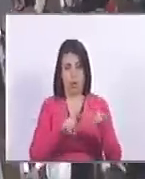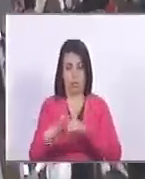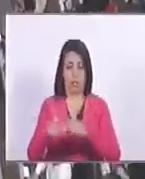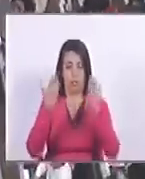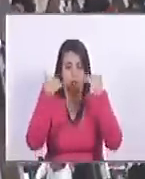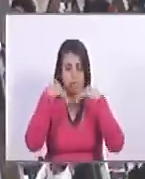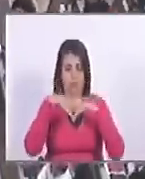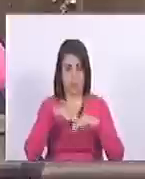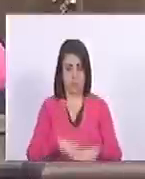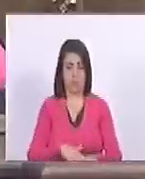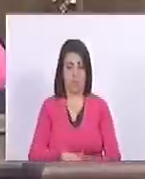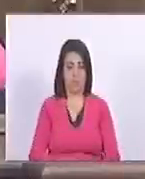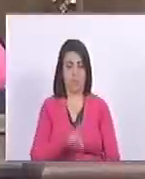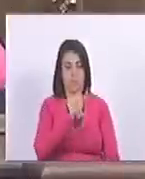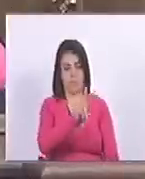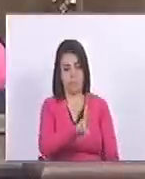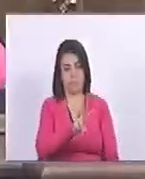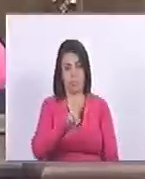Siguiente.